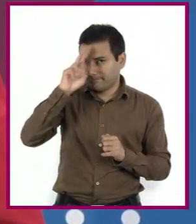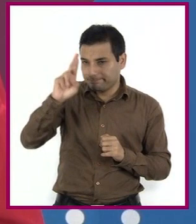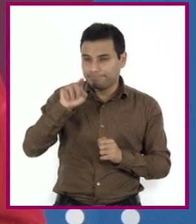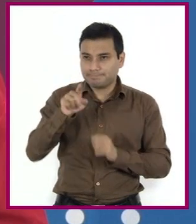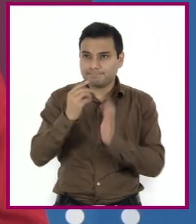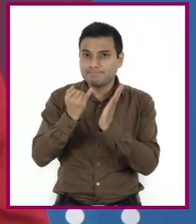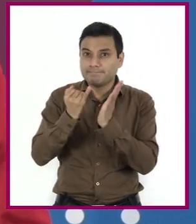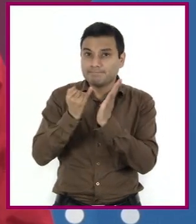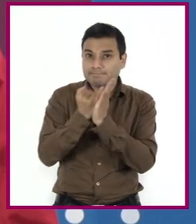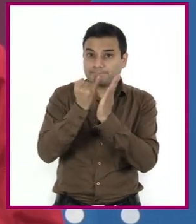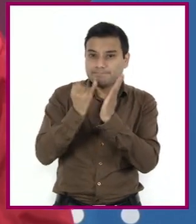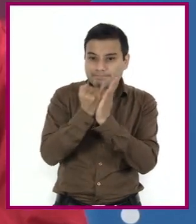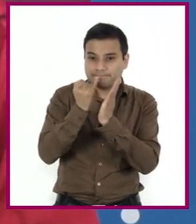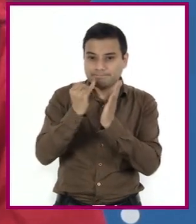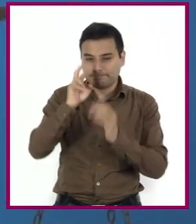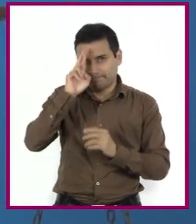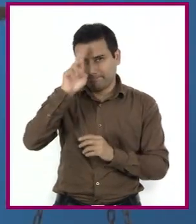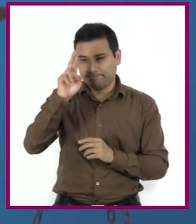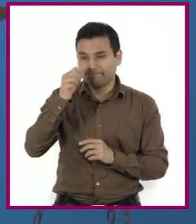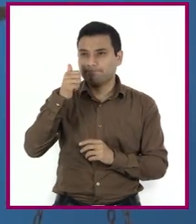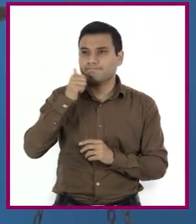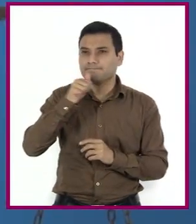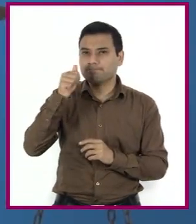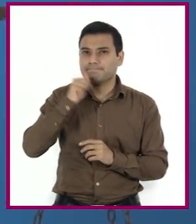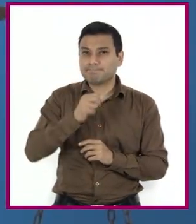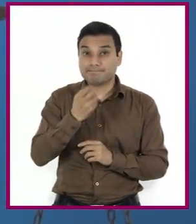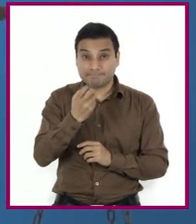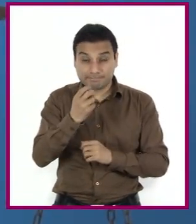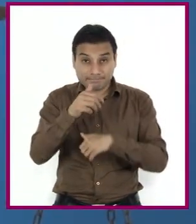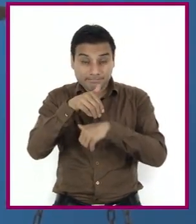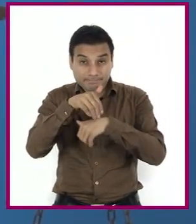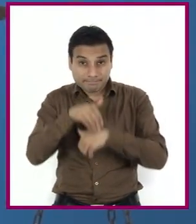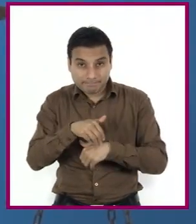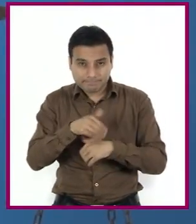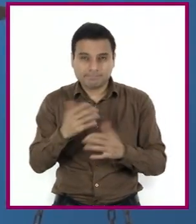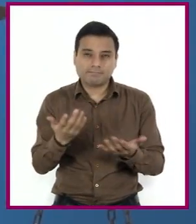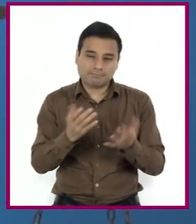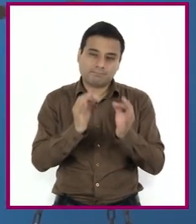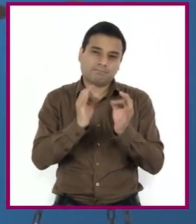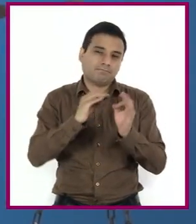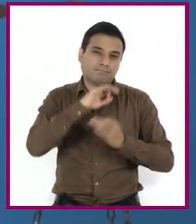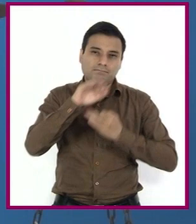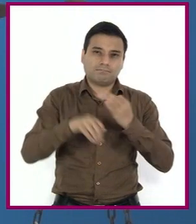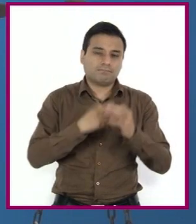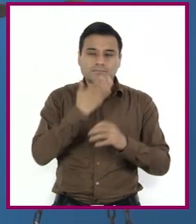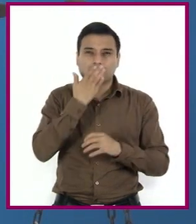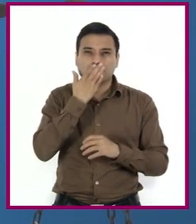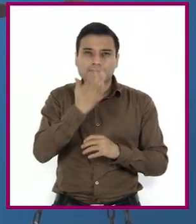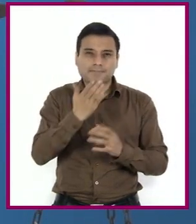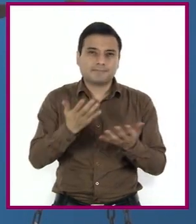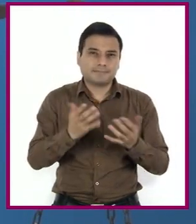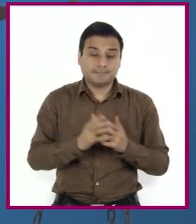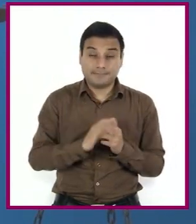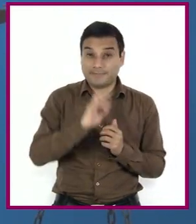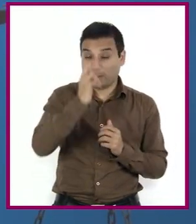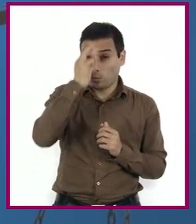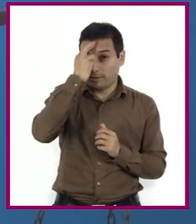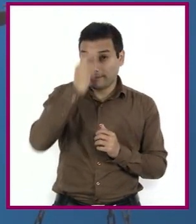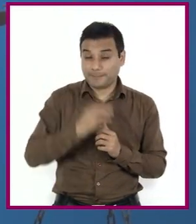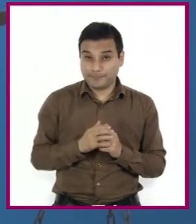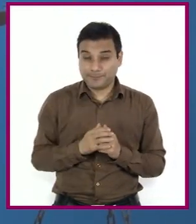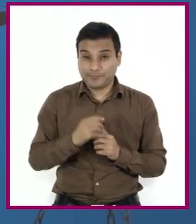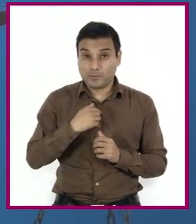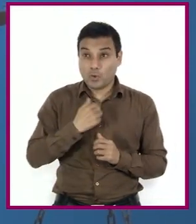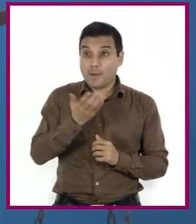las resoluciones que emiten. Cuando esto ocurre, se alcanza el bien común. Recuerda que para poder